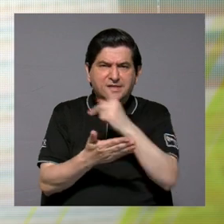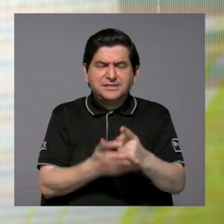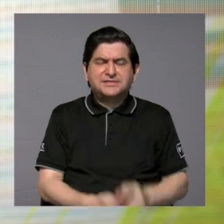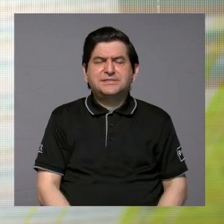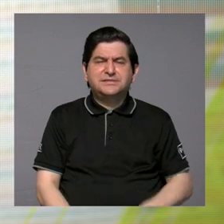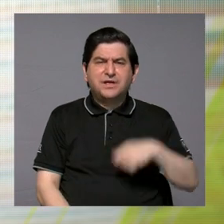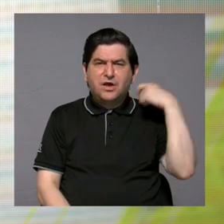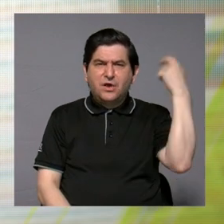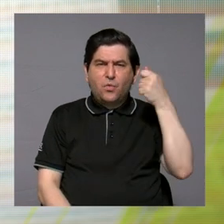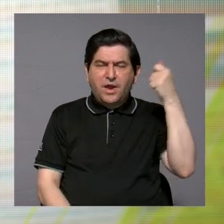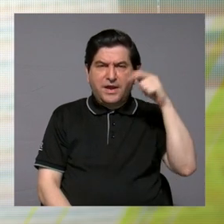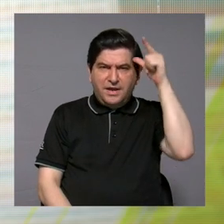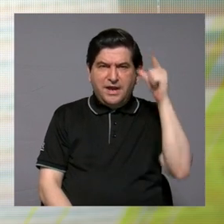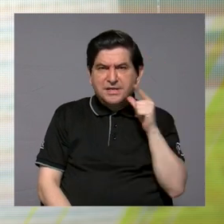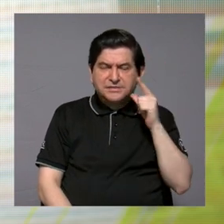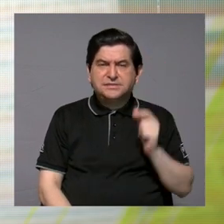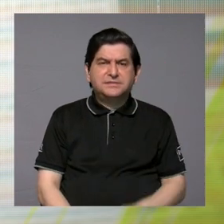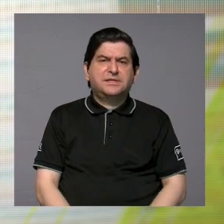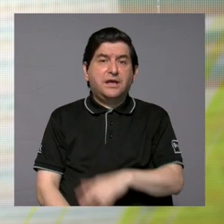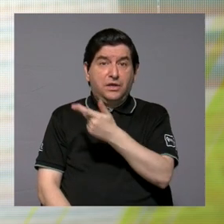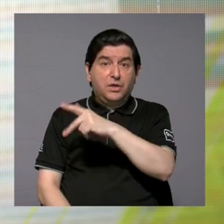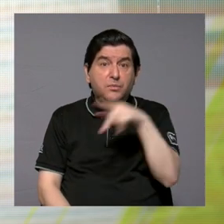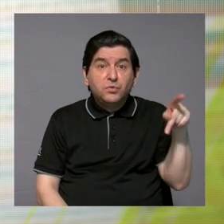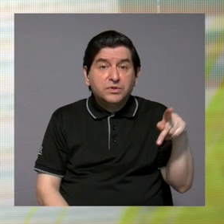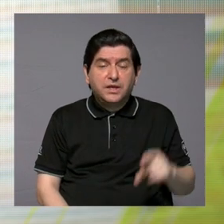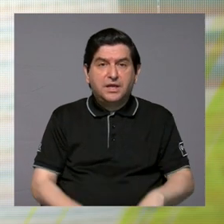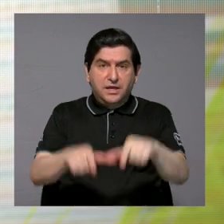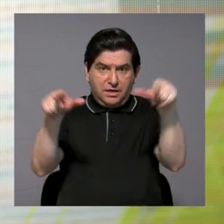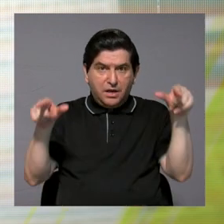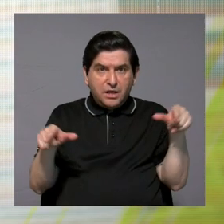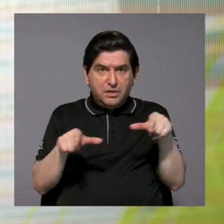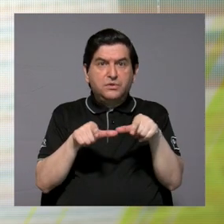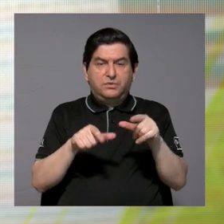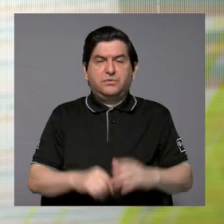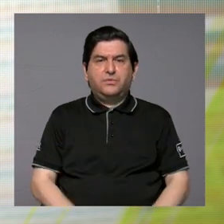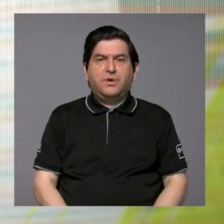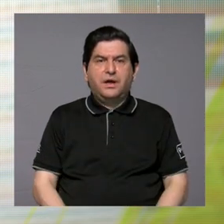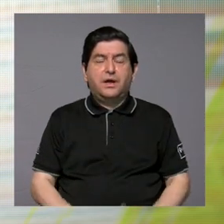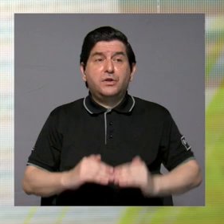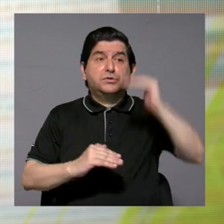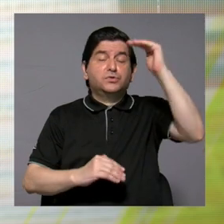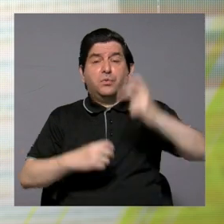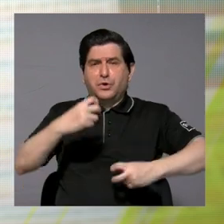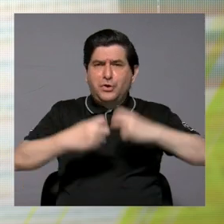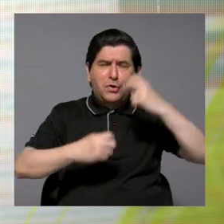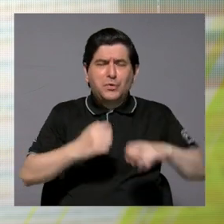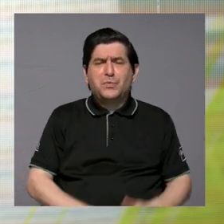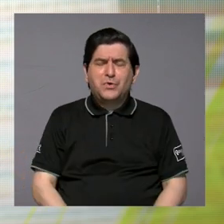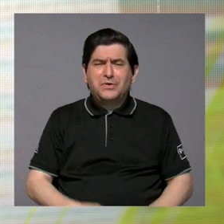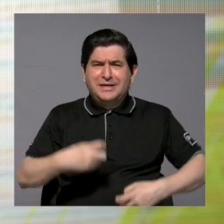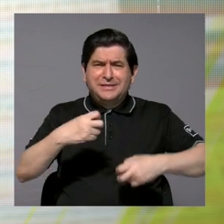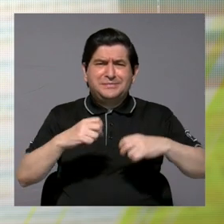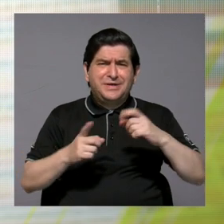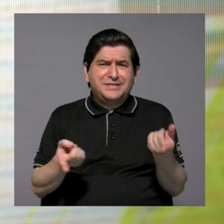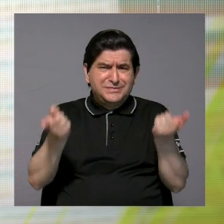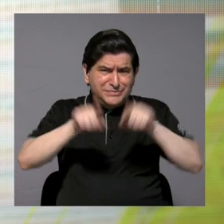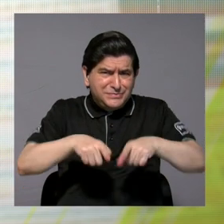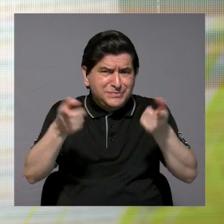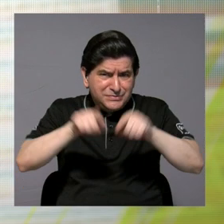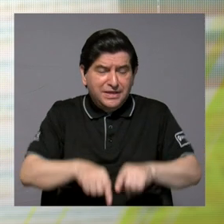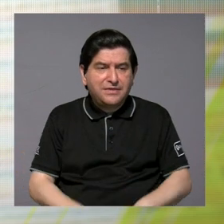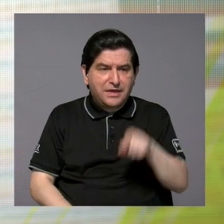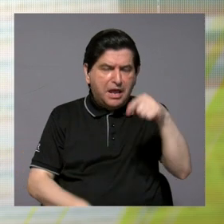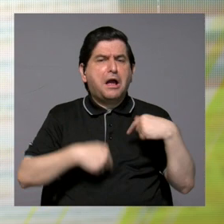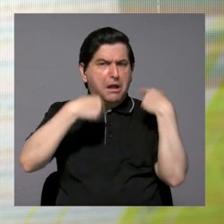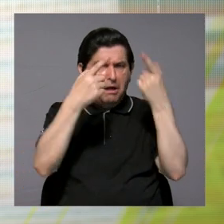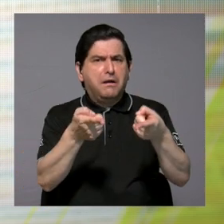limón y puntaarena si se lo pregunto porque es donde más eh problemas de criminalidad está se está viviendo hacia allá